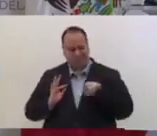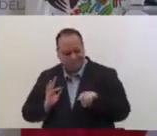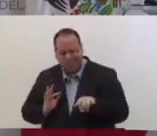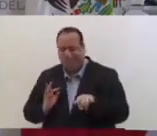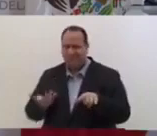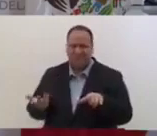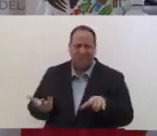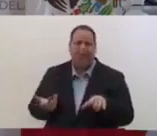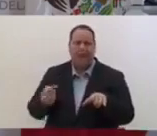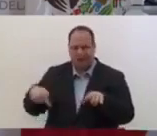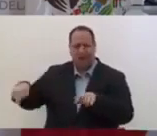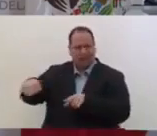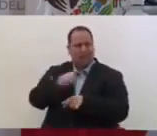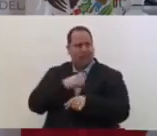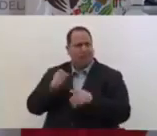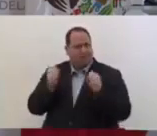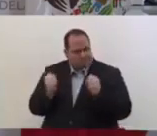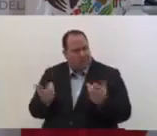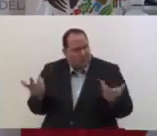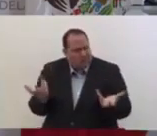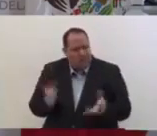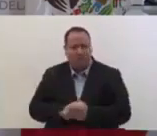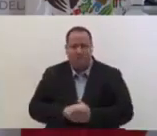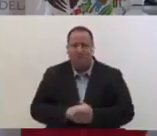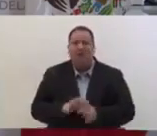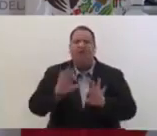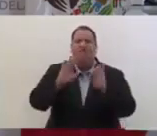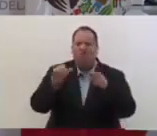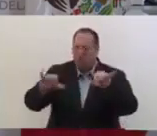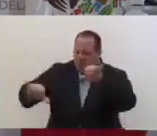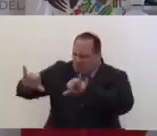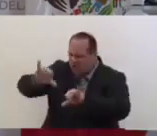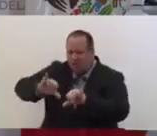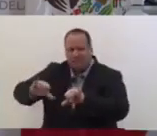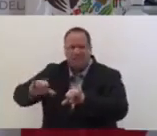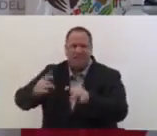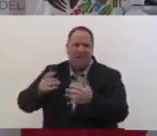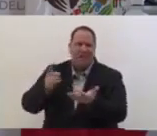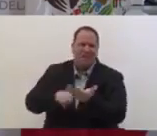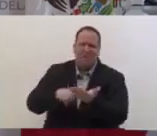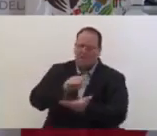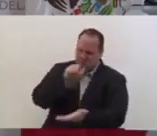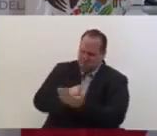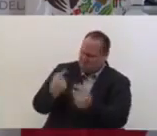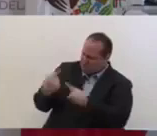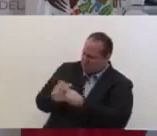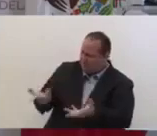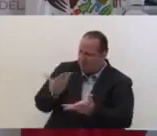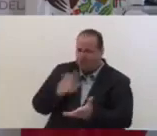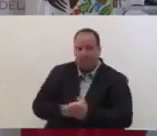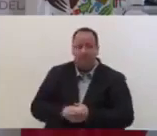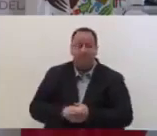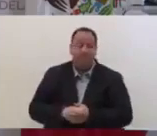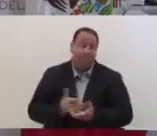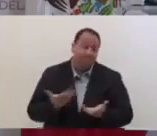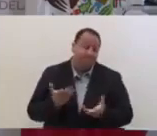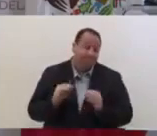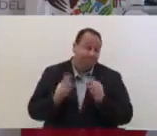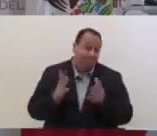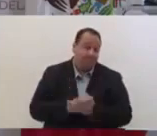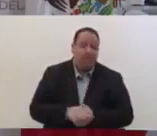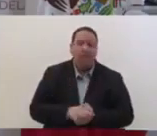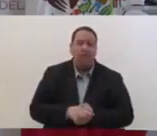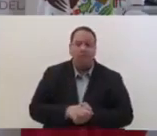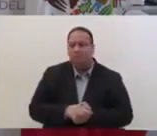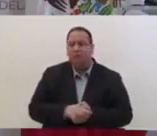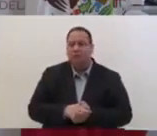lo que requieren es seguridad y además con métodos bastante cuestionables, ilícitos, desde luego,